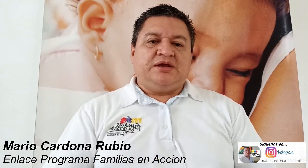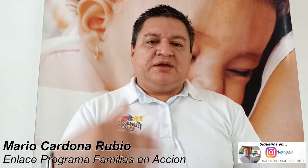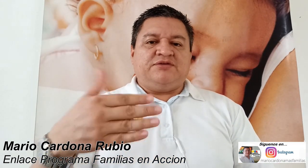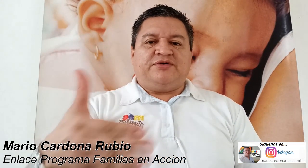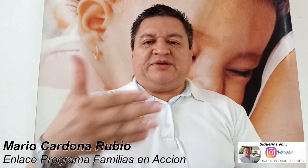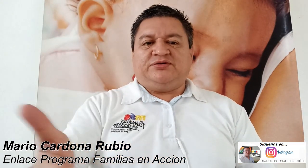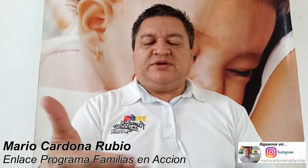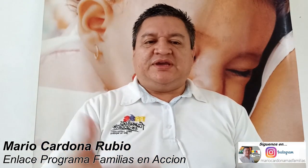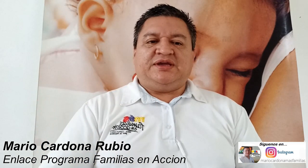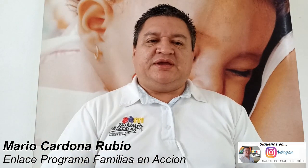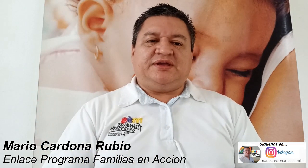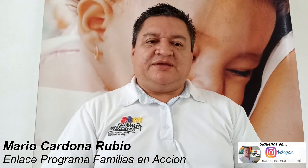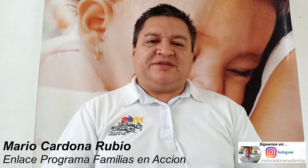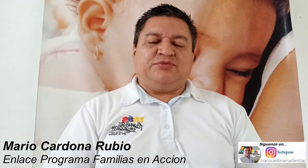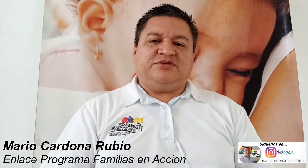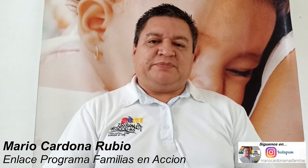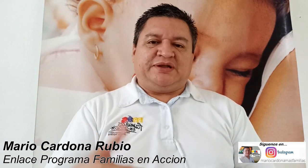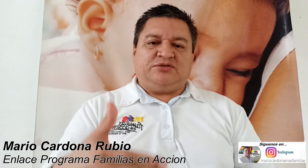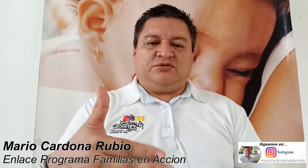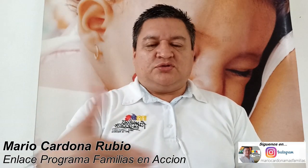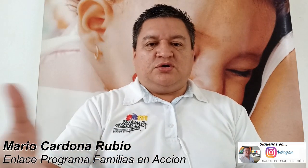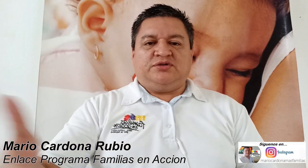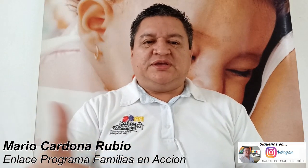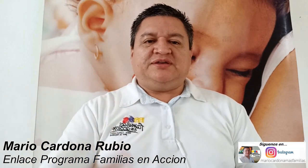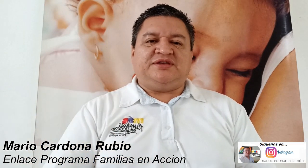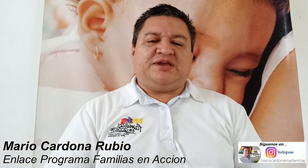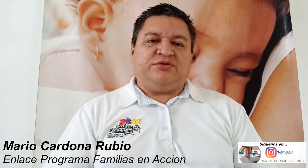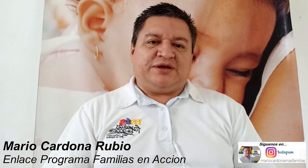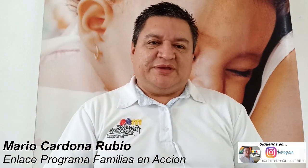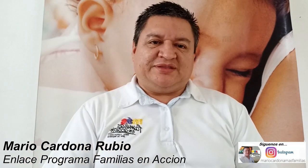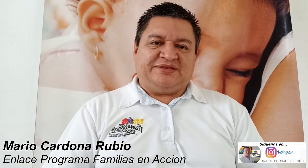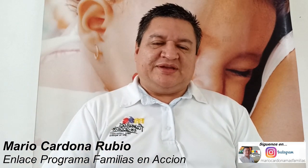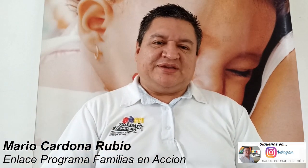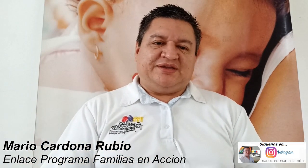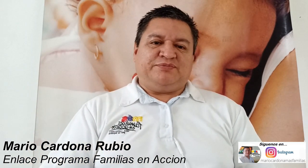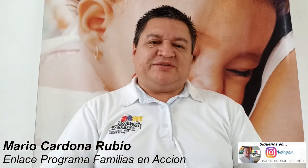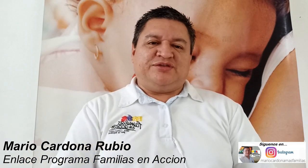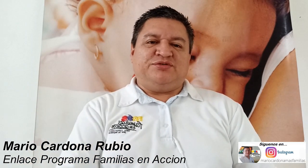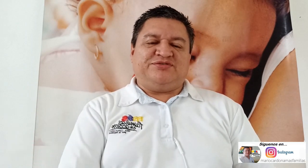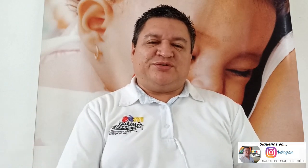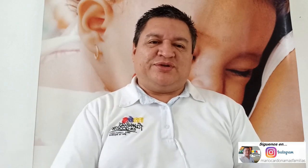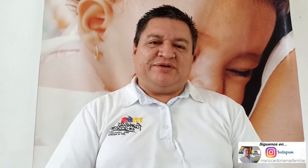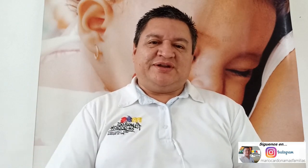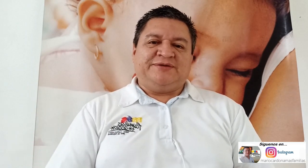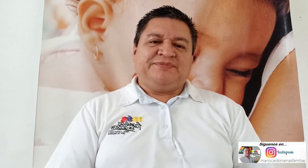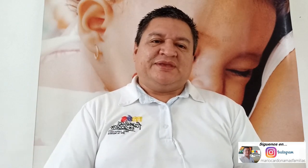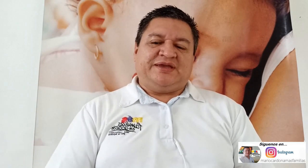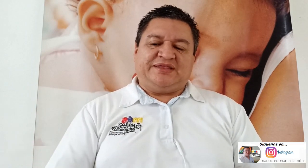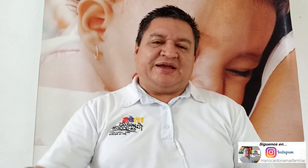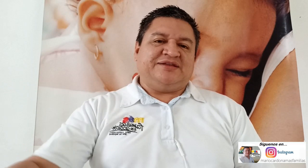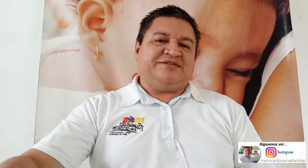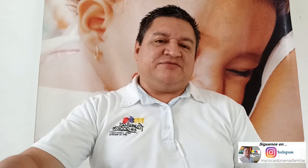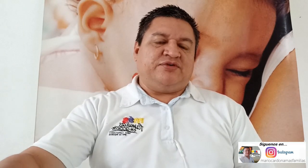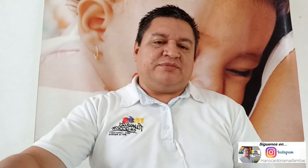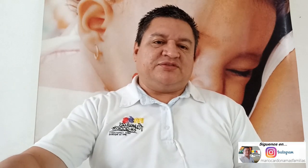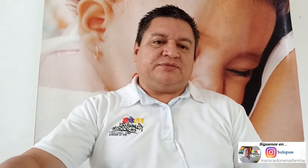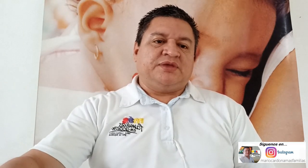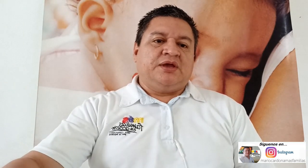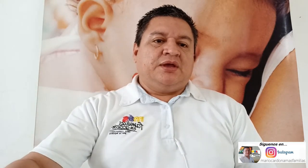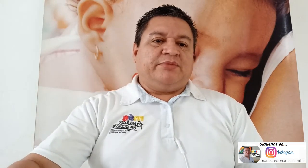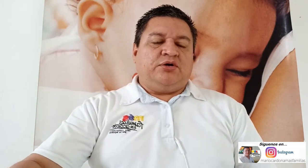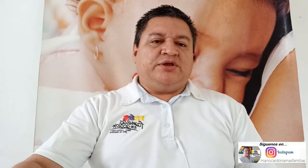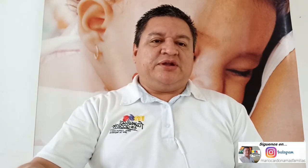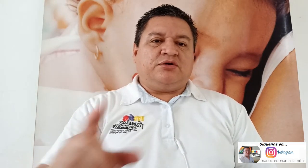importante, información que estamos esperando todos los días y que lógicamente desde aquí pues es nuestro deber entregarles esa